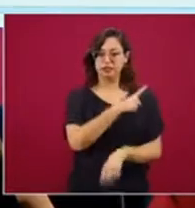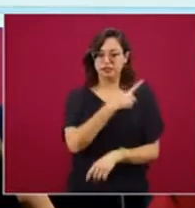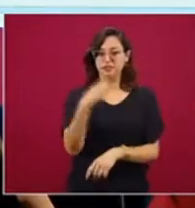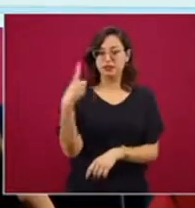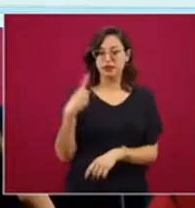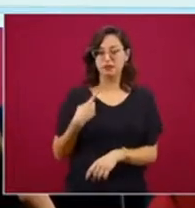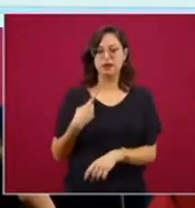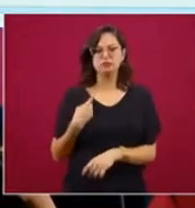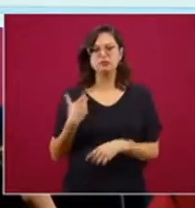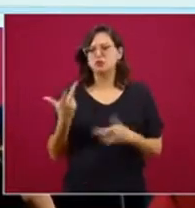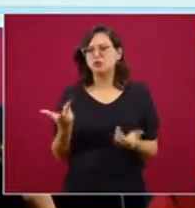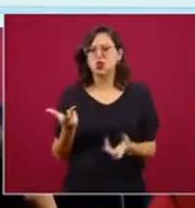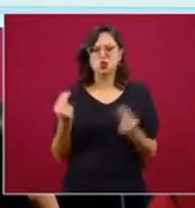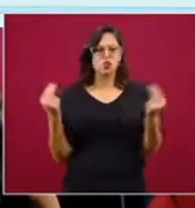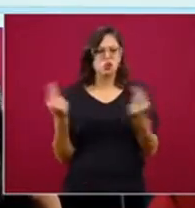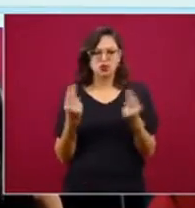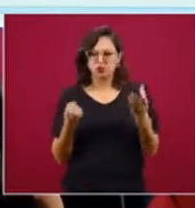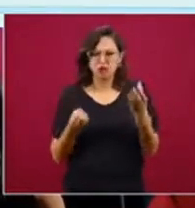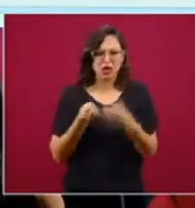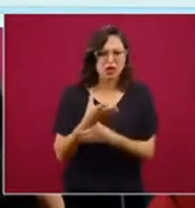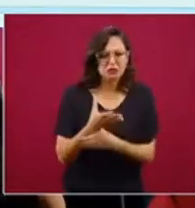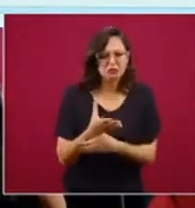indispensable, no salgamos.